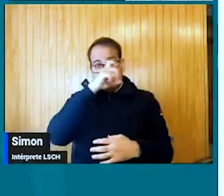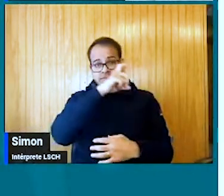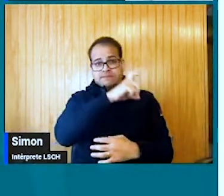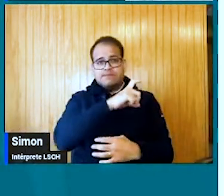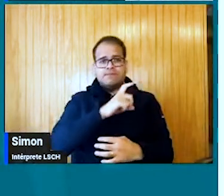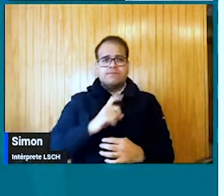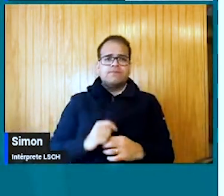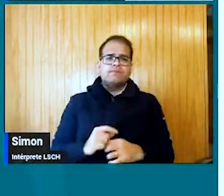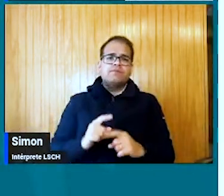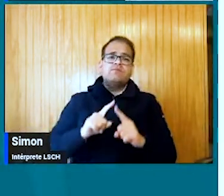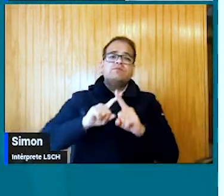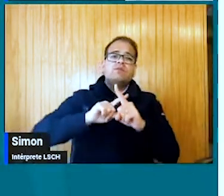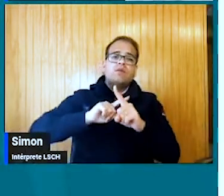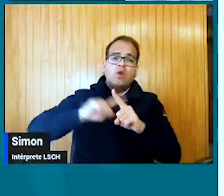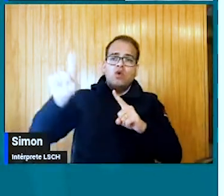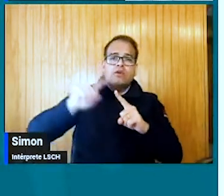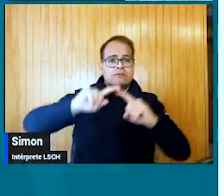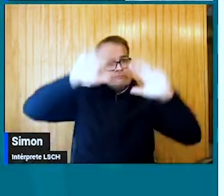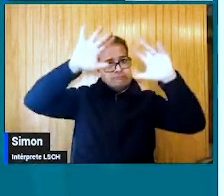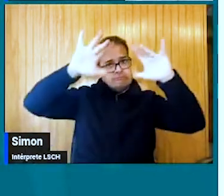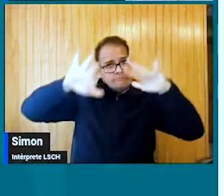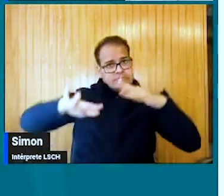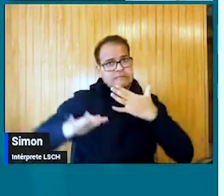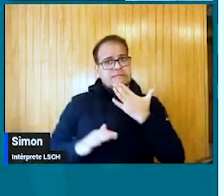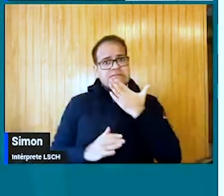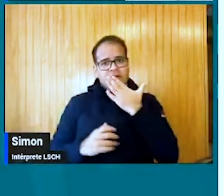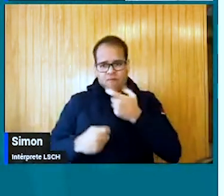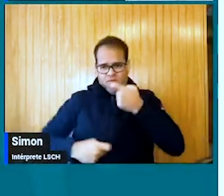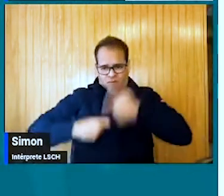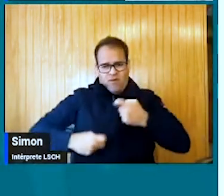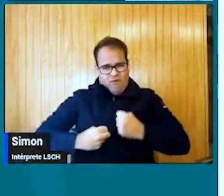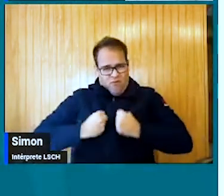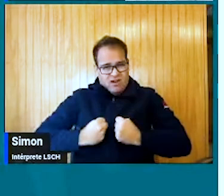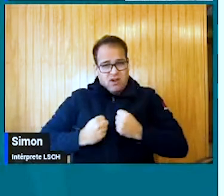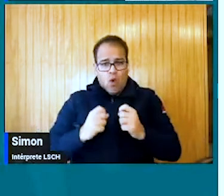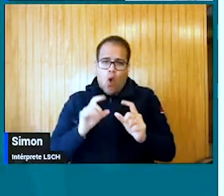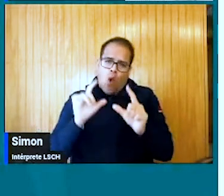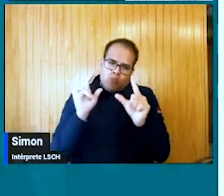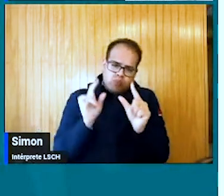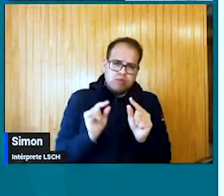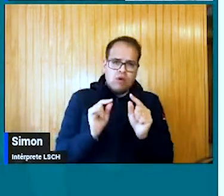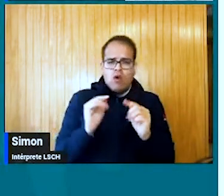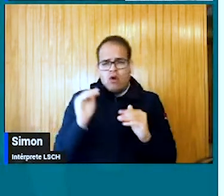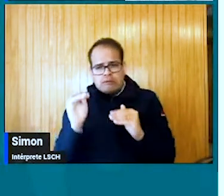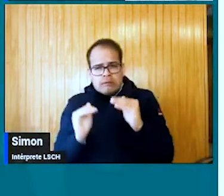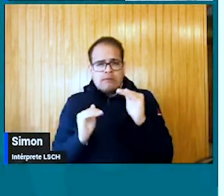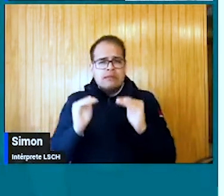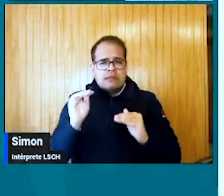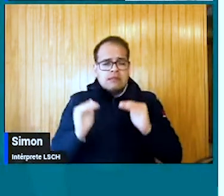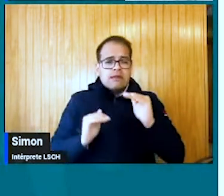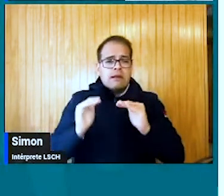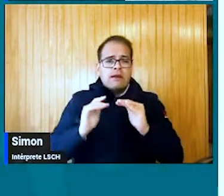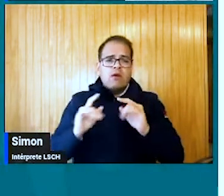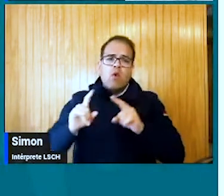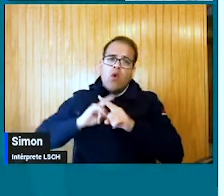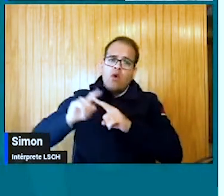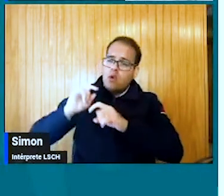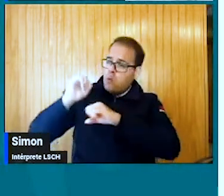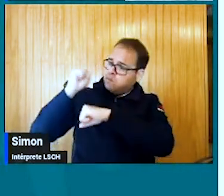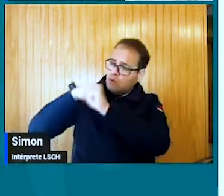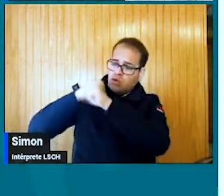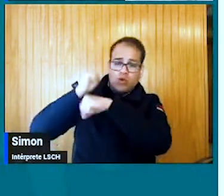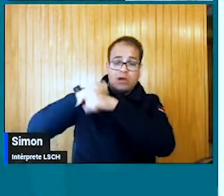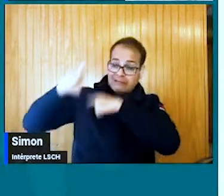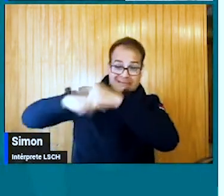¿Qué tan severa es la helada? Y por otro lado, los modelos de la máquina, porque hay distintos motores,